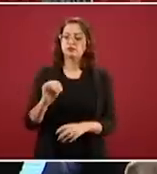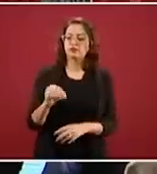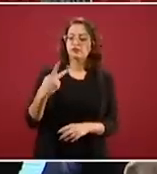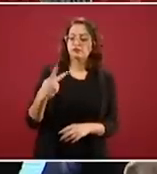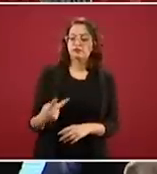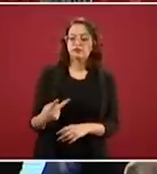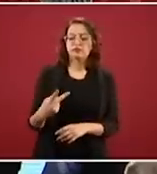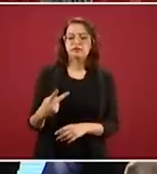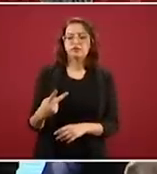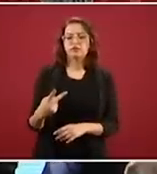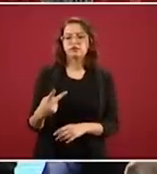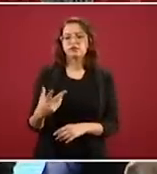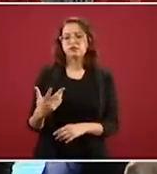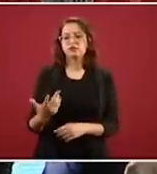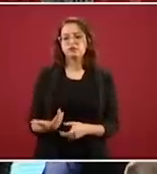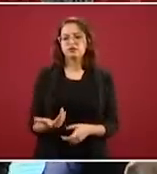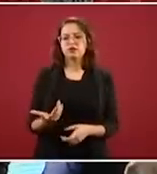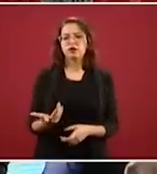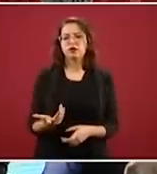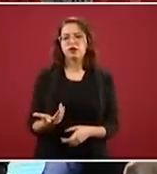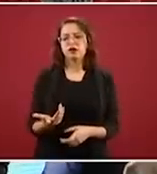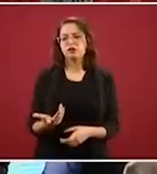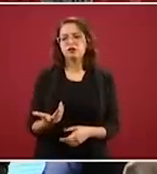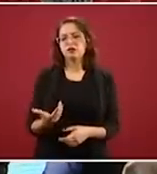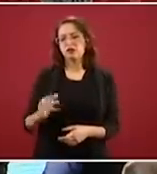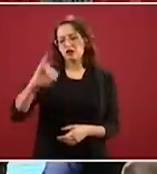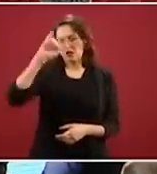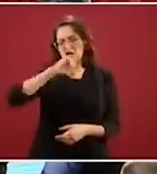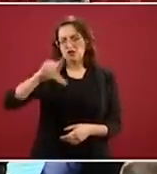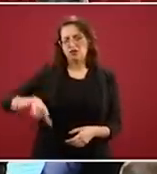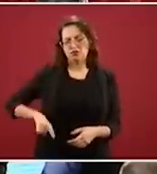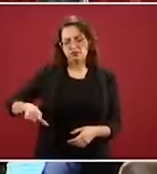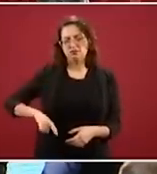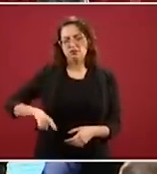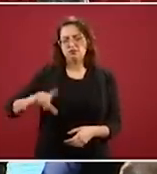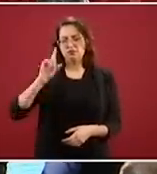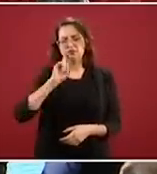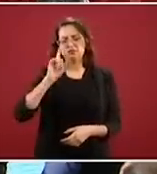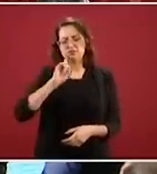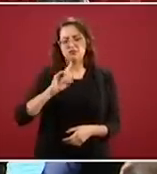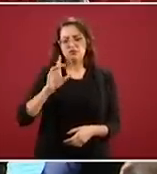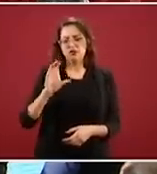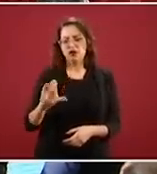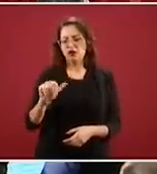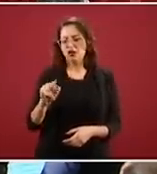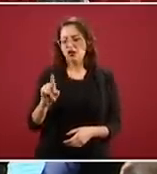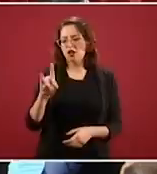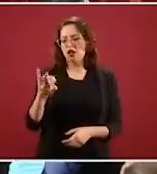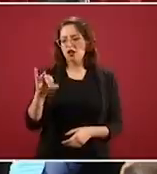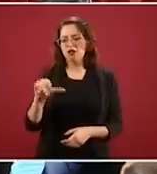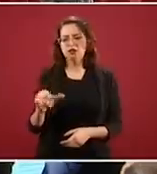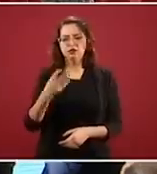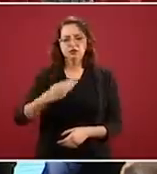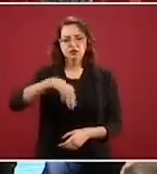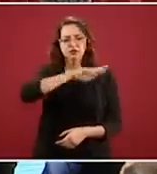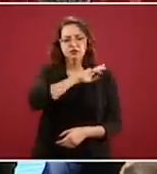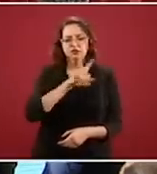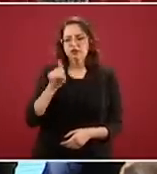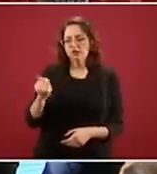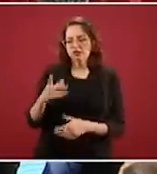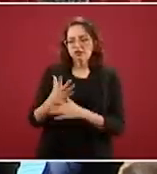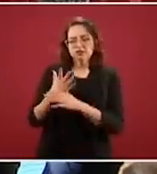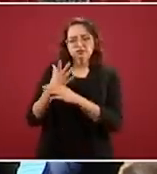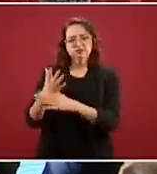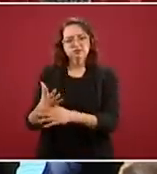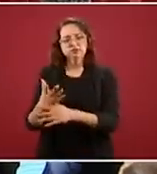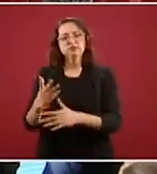públicos, a propósito, la jefa de gobierno, Sheinbaum, hace un par de semanas coincidió porque